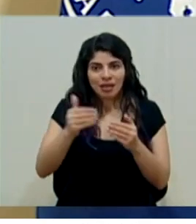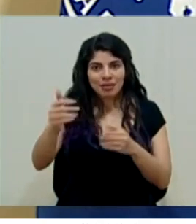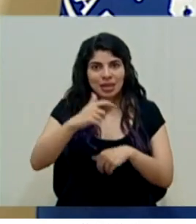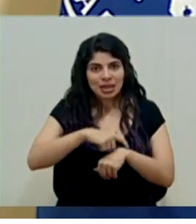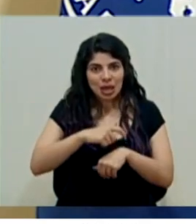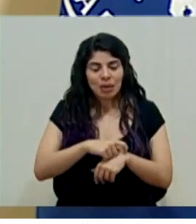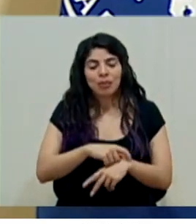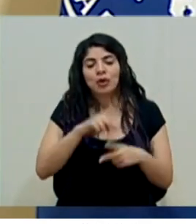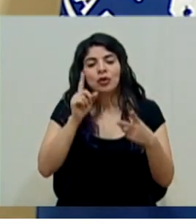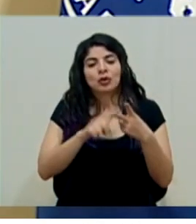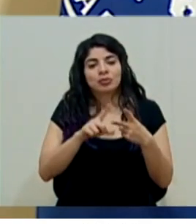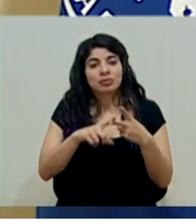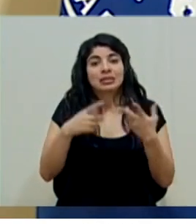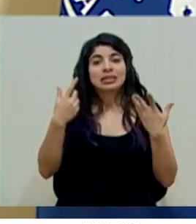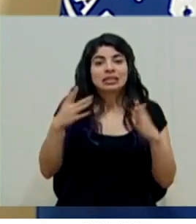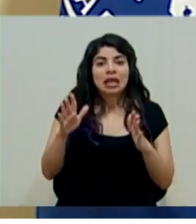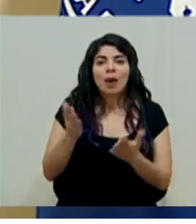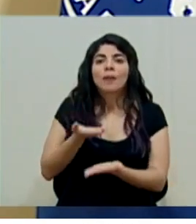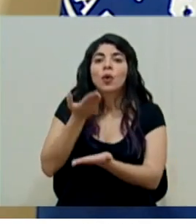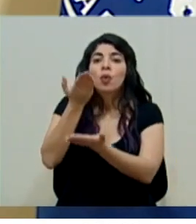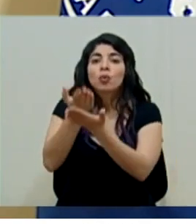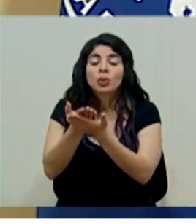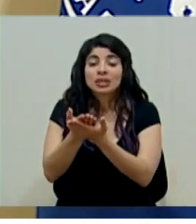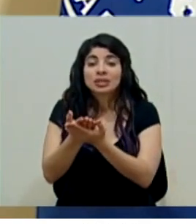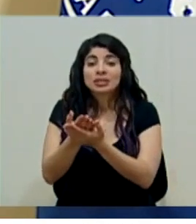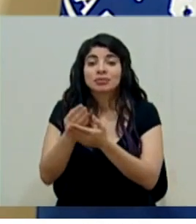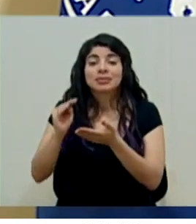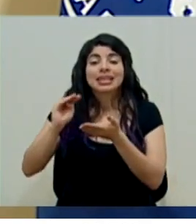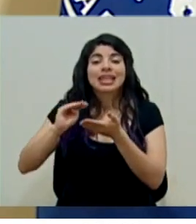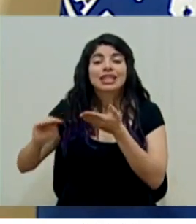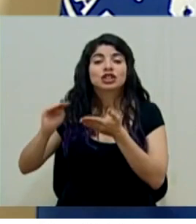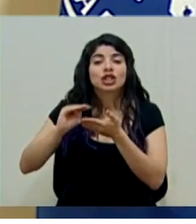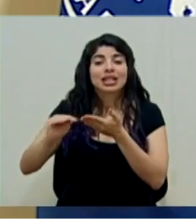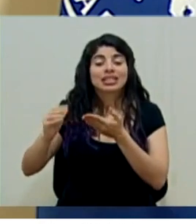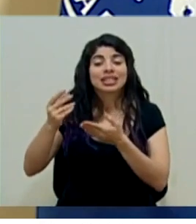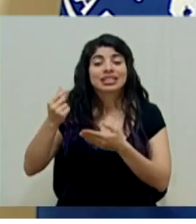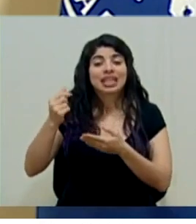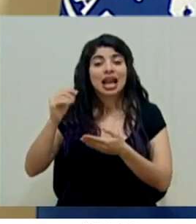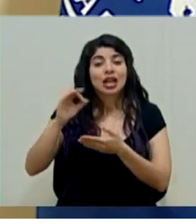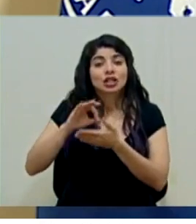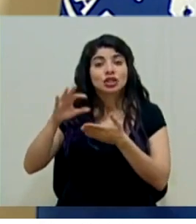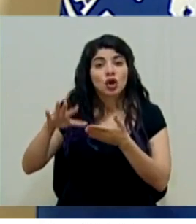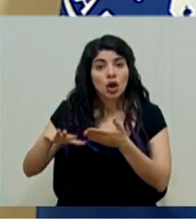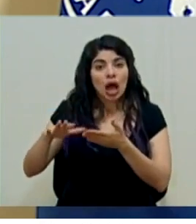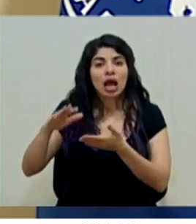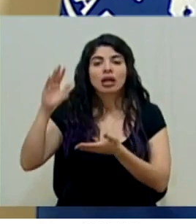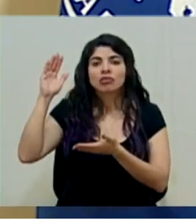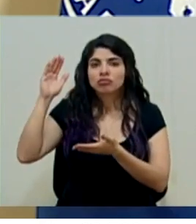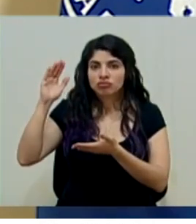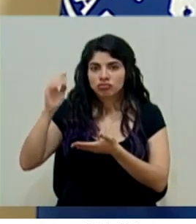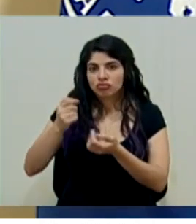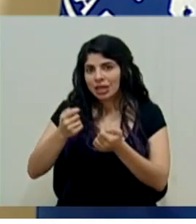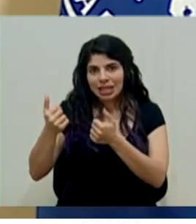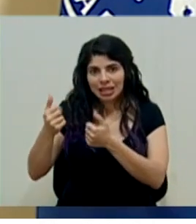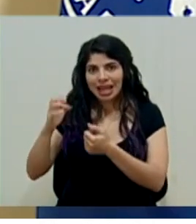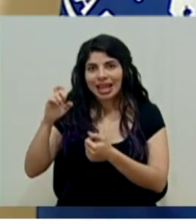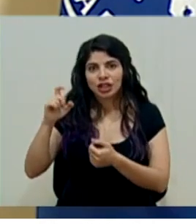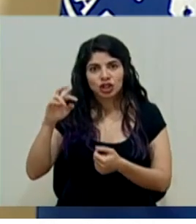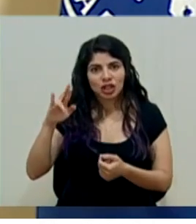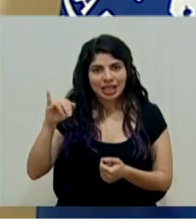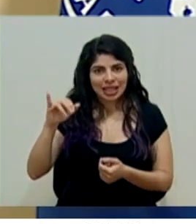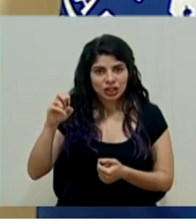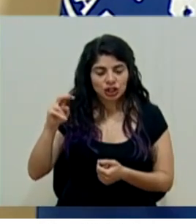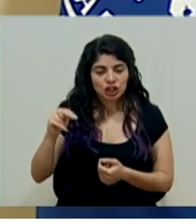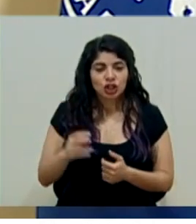periodos. Hemos hecho la propuesta de quitar la exoneración al salario escolar también. Y tampoco son cosas